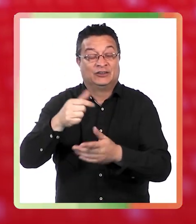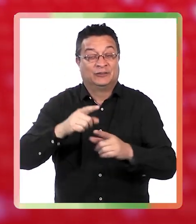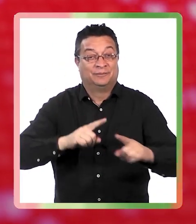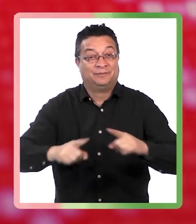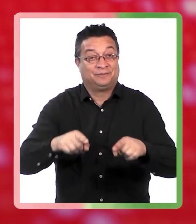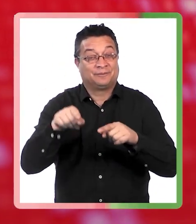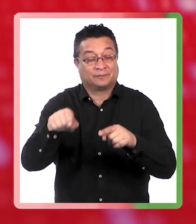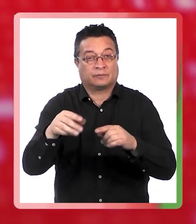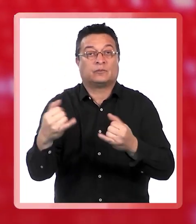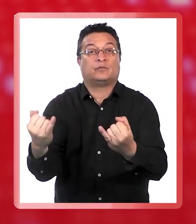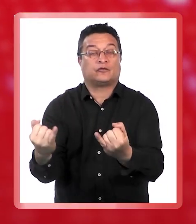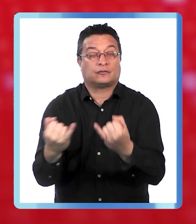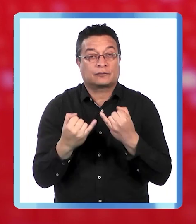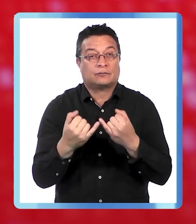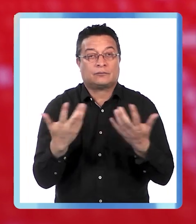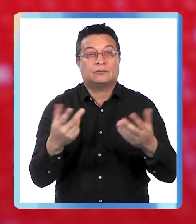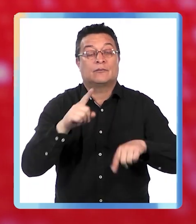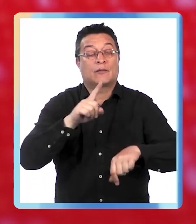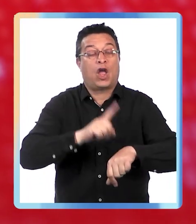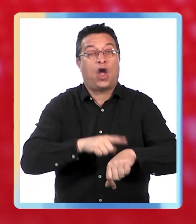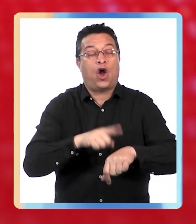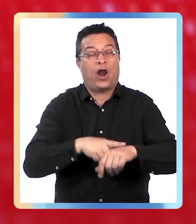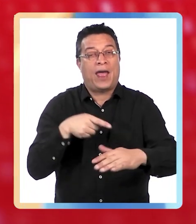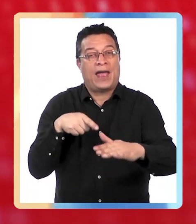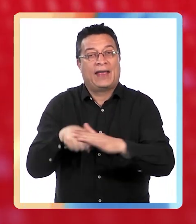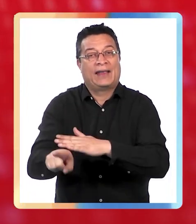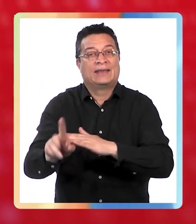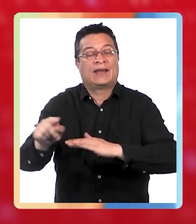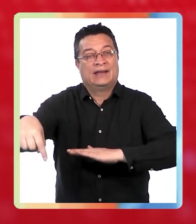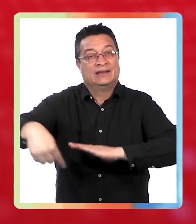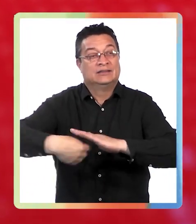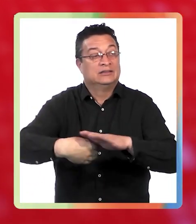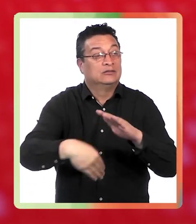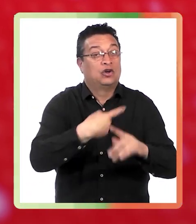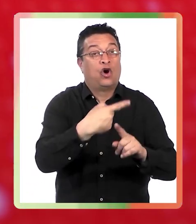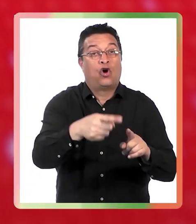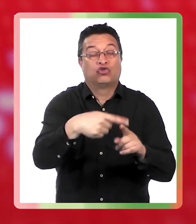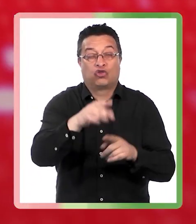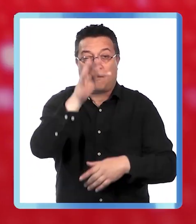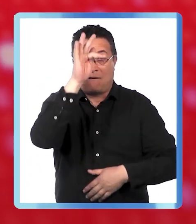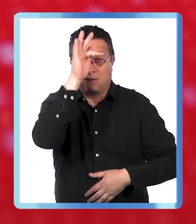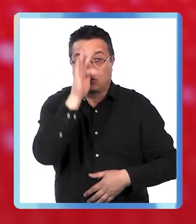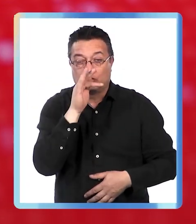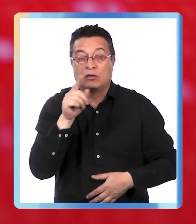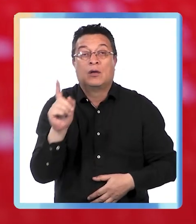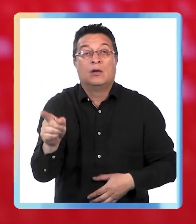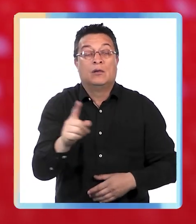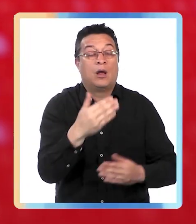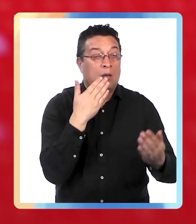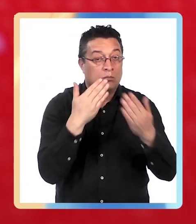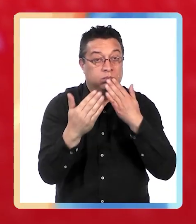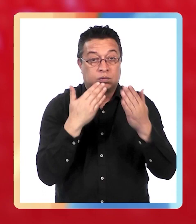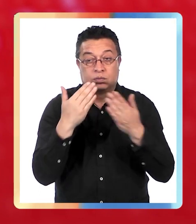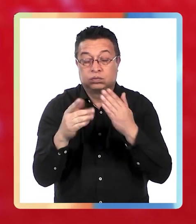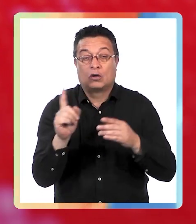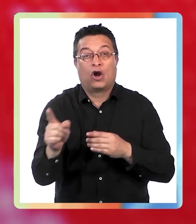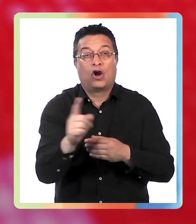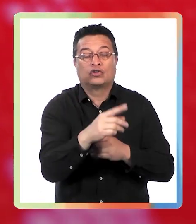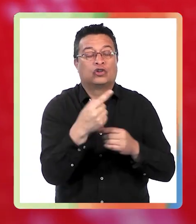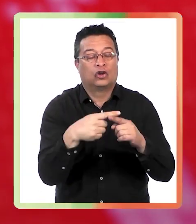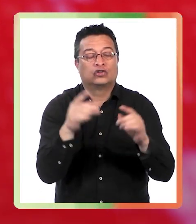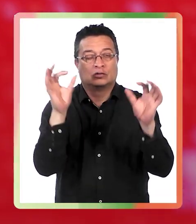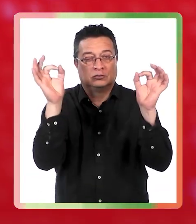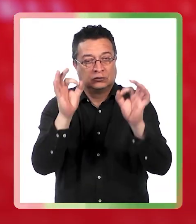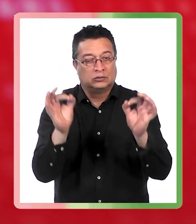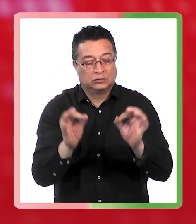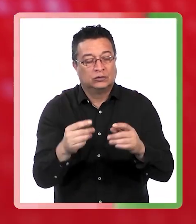de Operaciones que le informe sobre los horarios de entradas y salidas de otros funcionarios con quienes conversan, entre